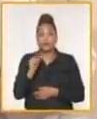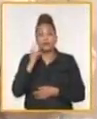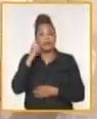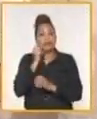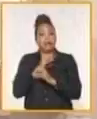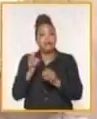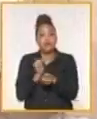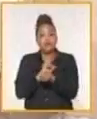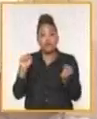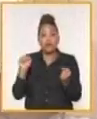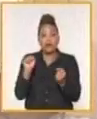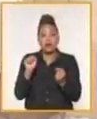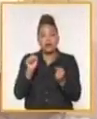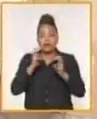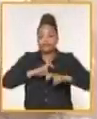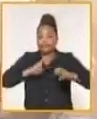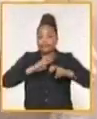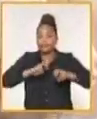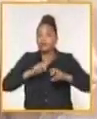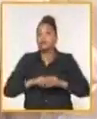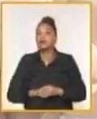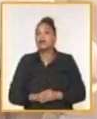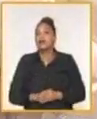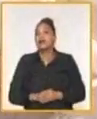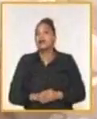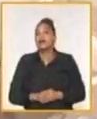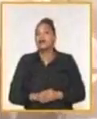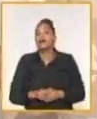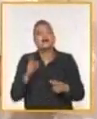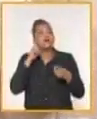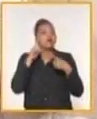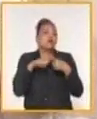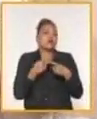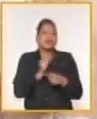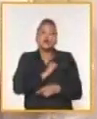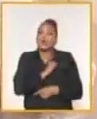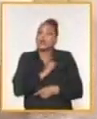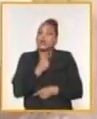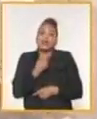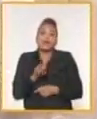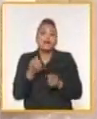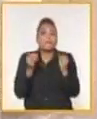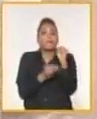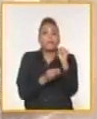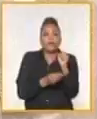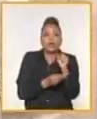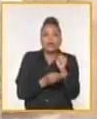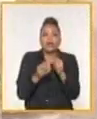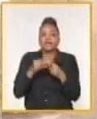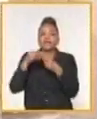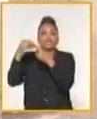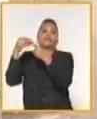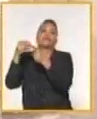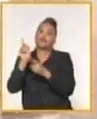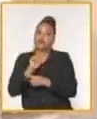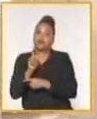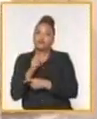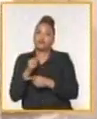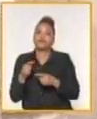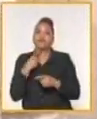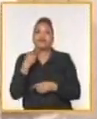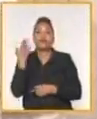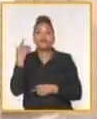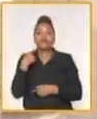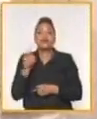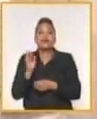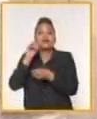quieren que sea un poder. No quieren que tenga un protagonismo, porque es antagónico a Estados Unidos. No entra en